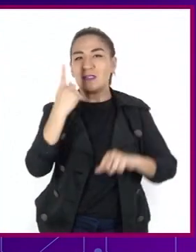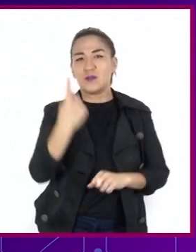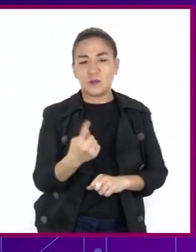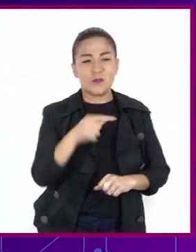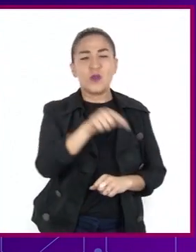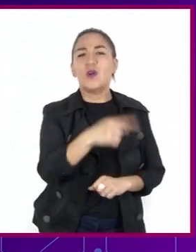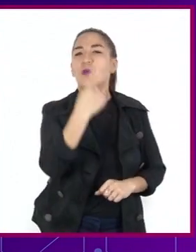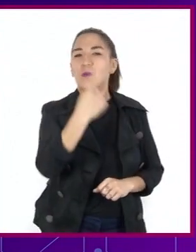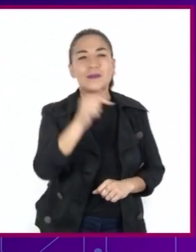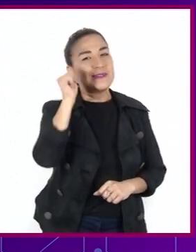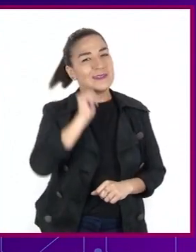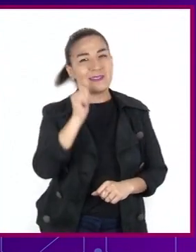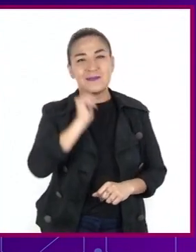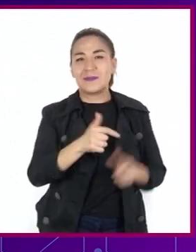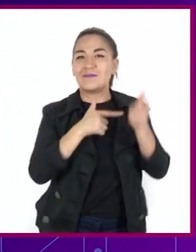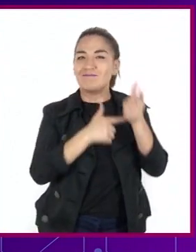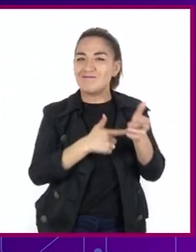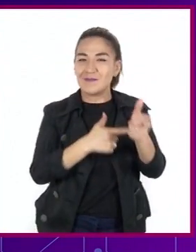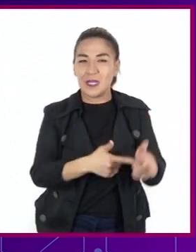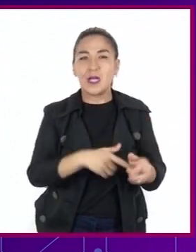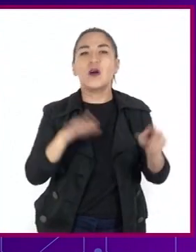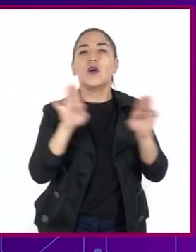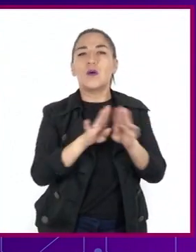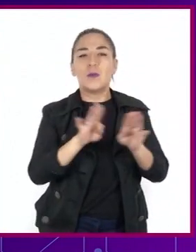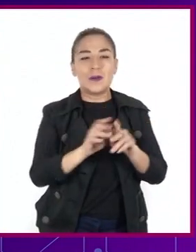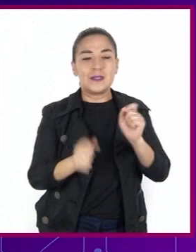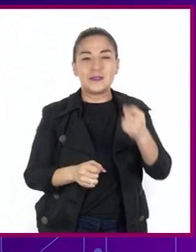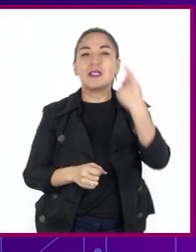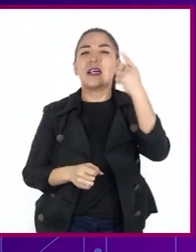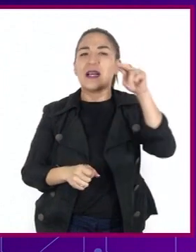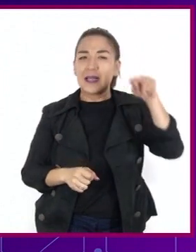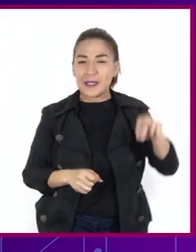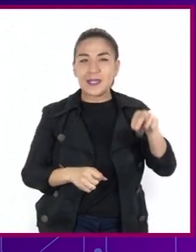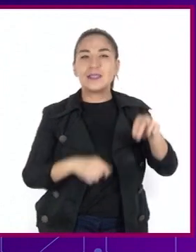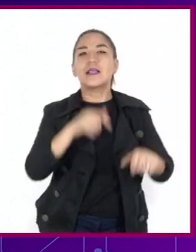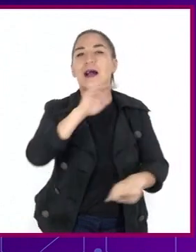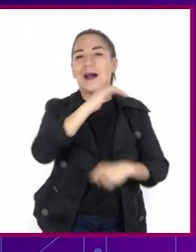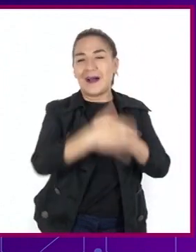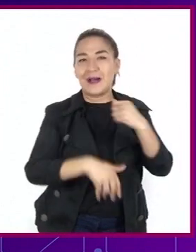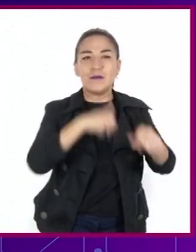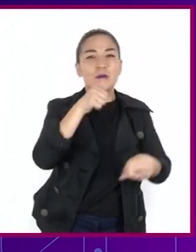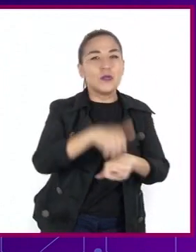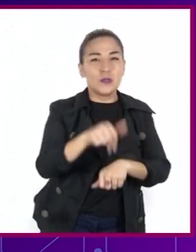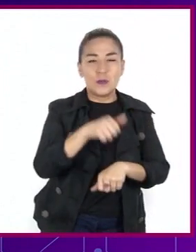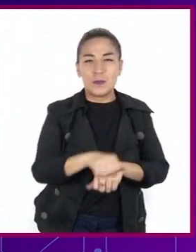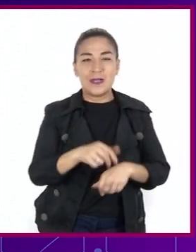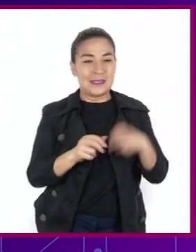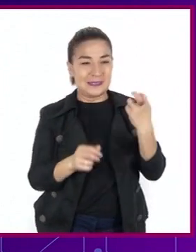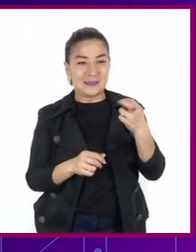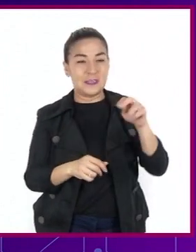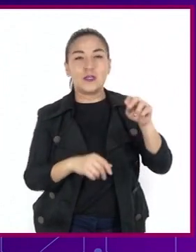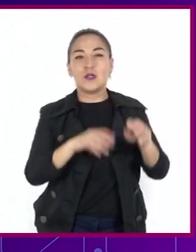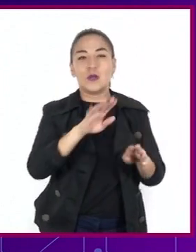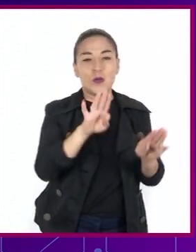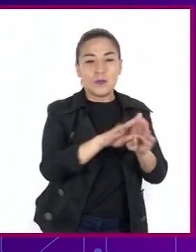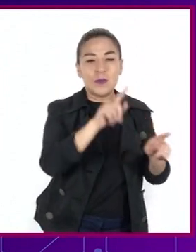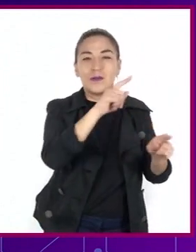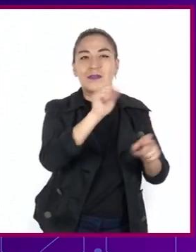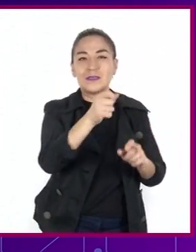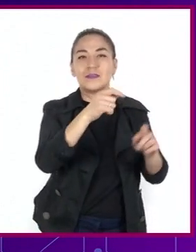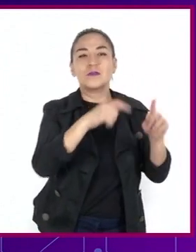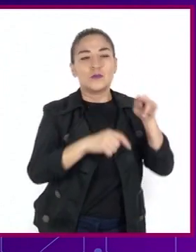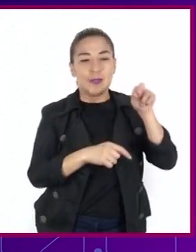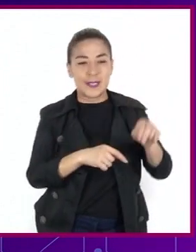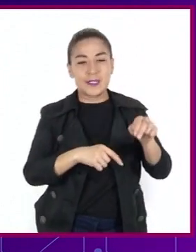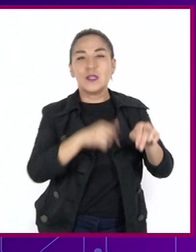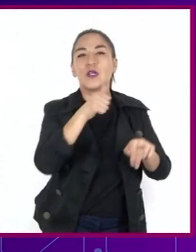será constante y es capaz de explicarla. N es el número de término. Entonces, si el término es 1, el número de cuadrados